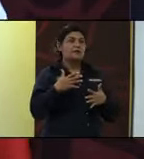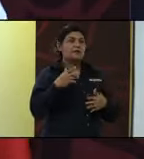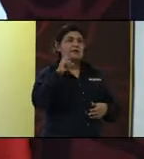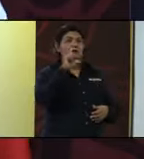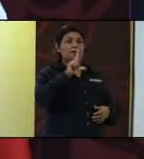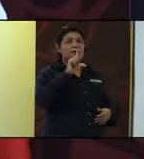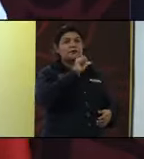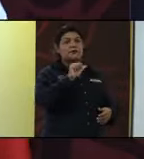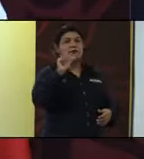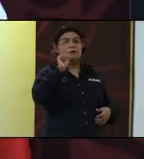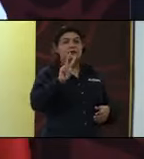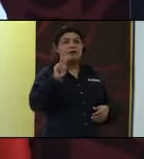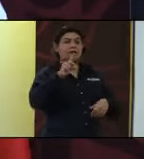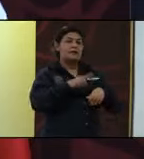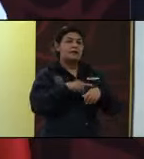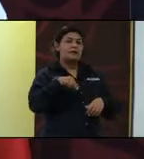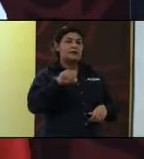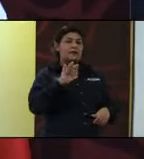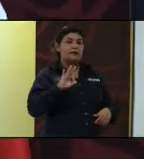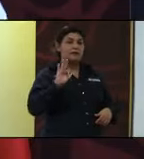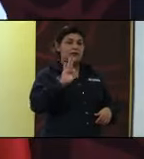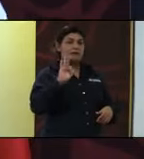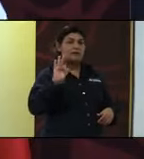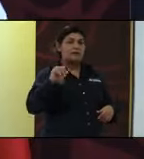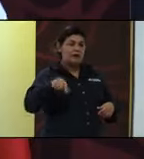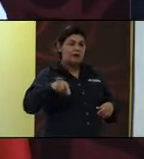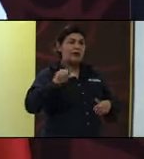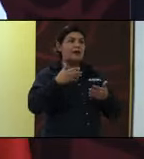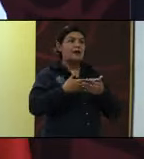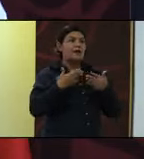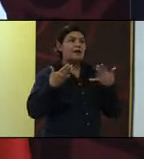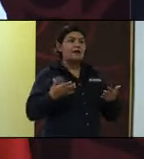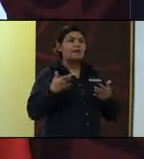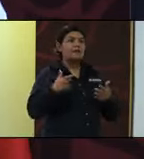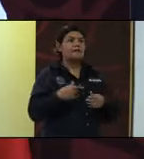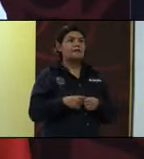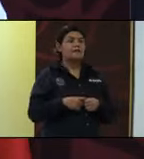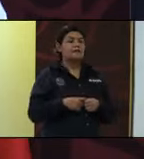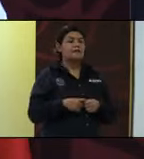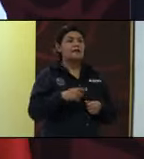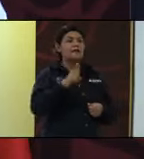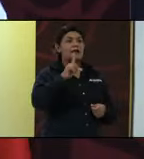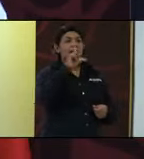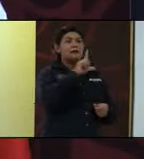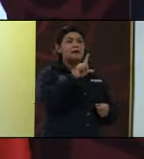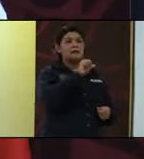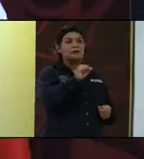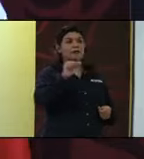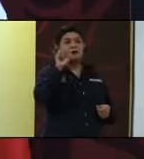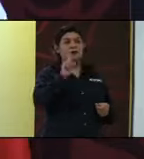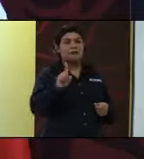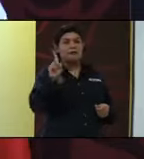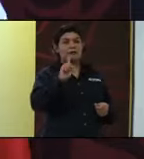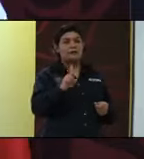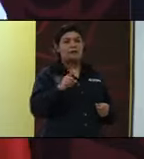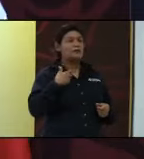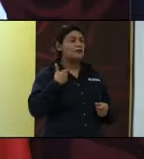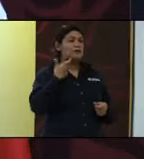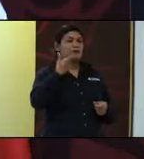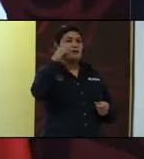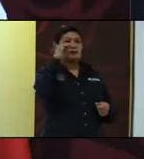lunes a viernes hasta la fecha, y vamos ahora a dar un servicio de lunes a domingo sin